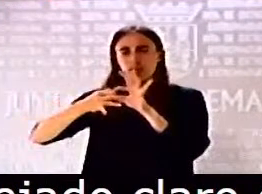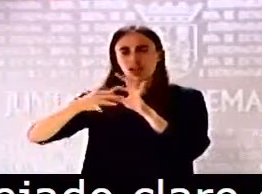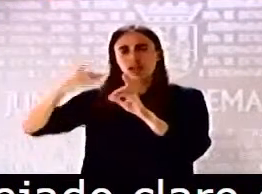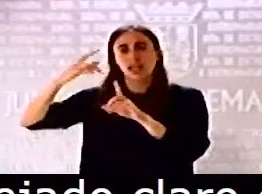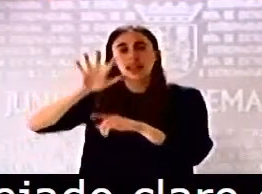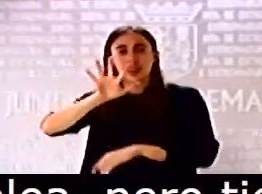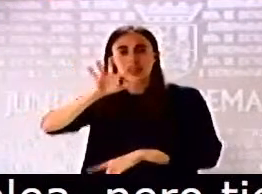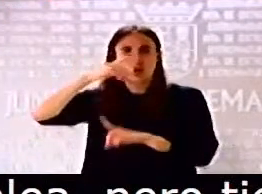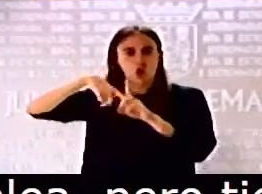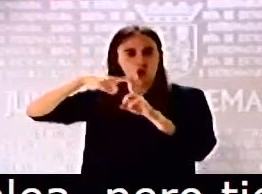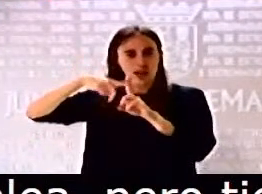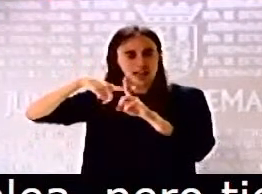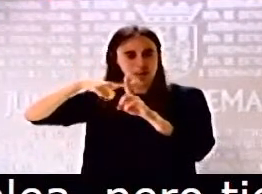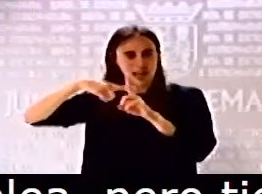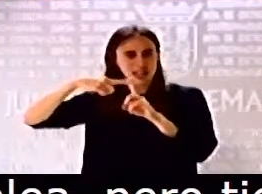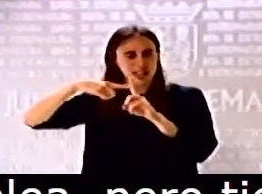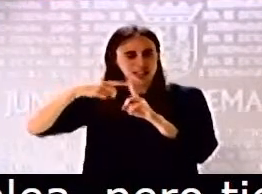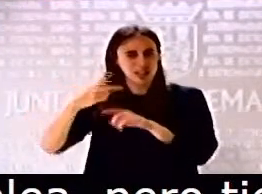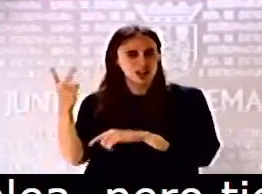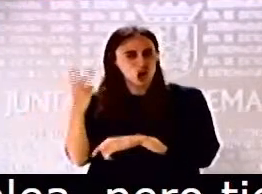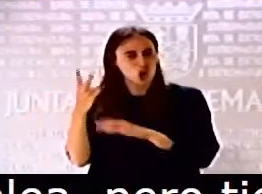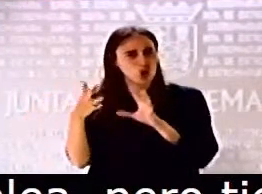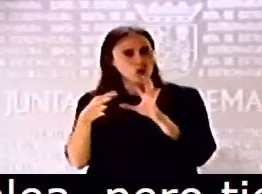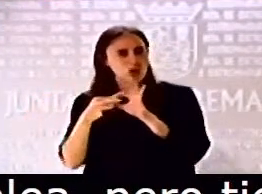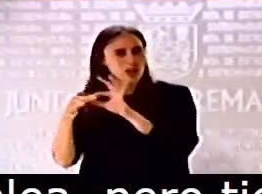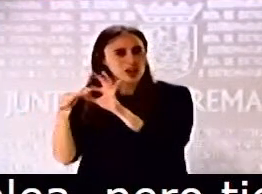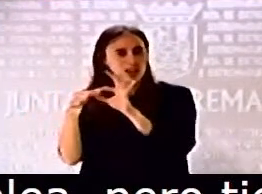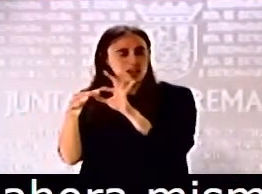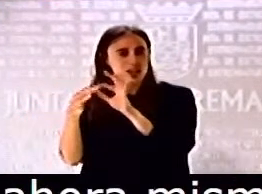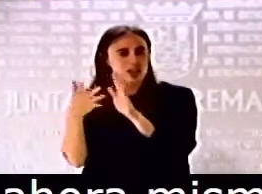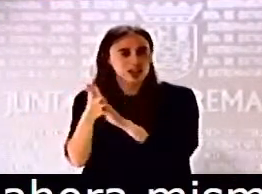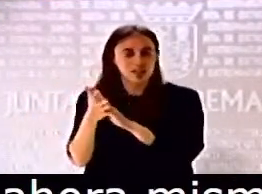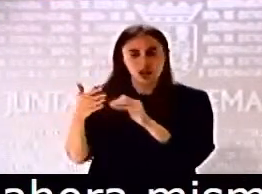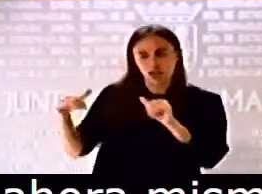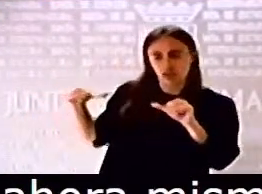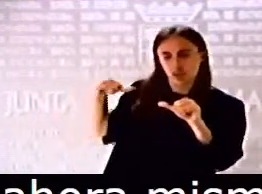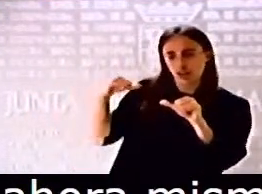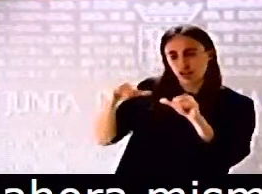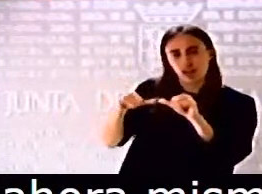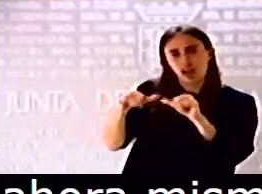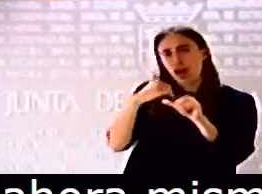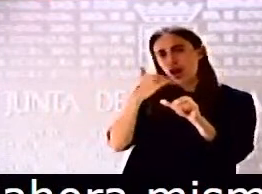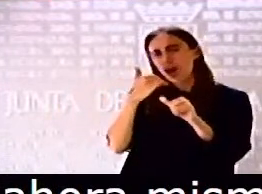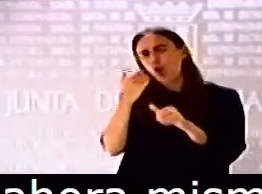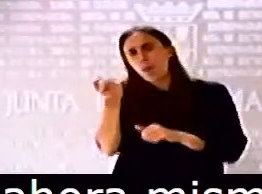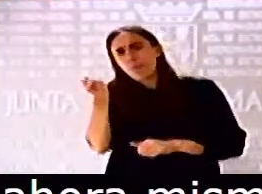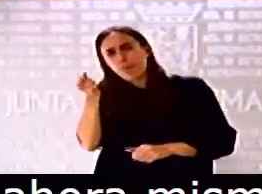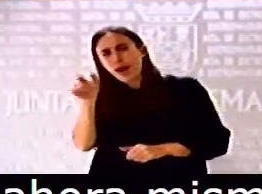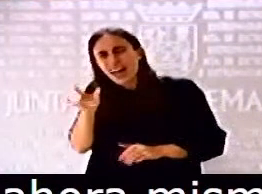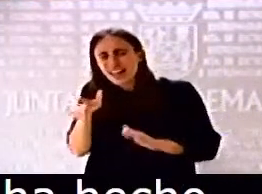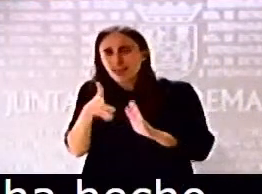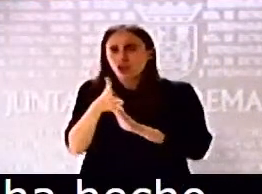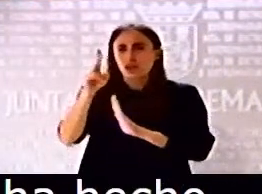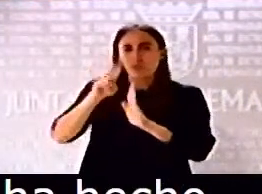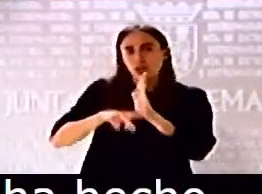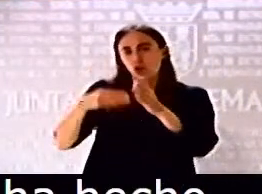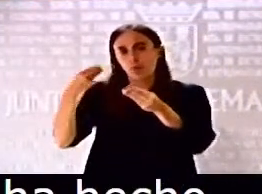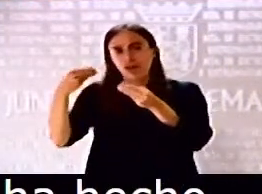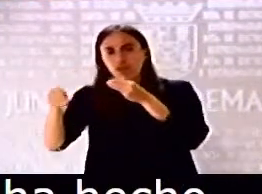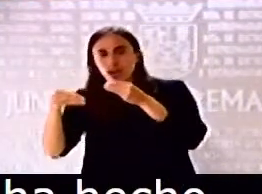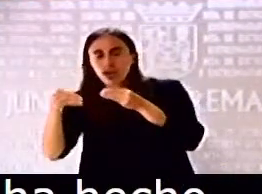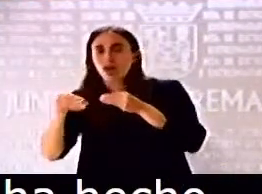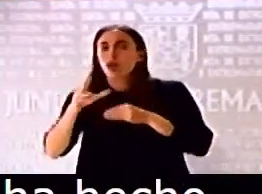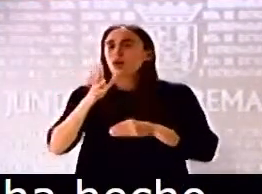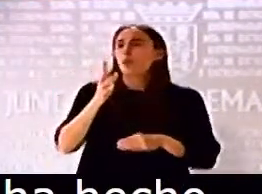riesgo? ¿Guarda alguna relación con lo que se ha hecho hasta ahora? ¿Medidas similares de flexibilización en torno a foros,